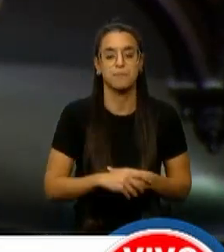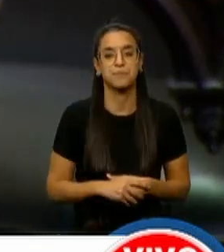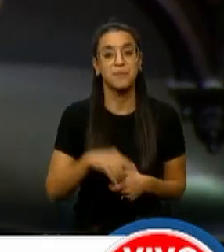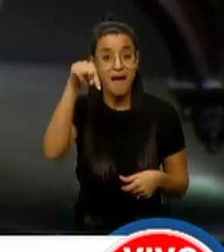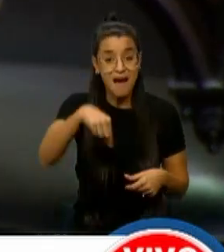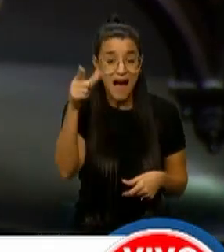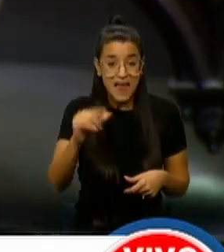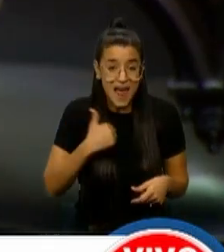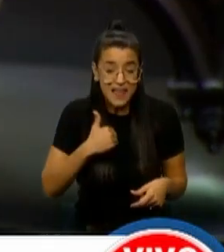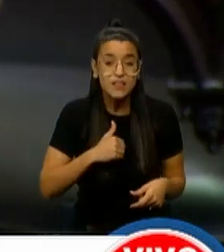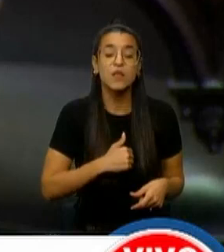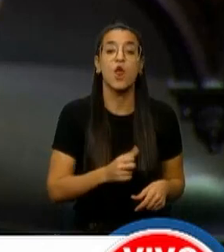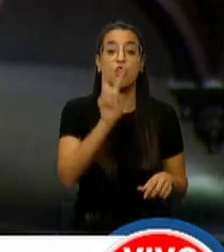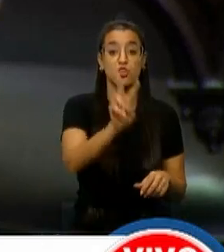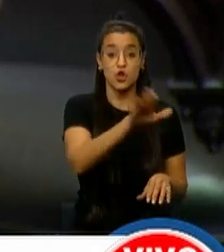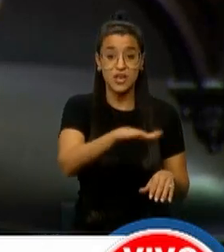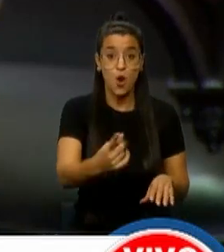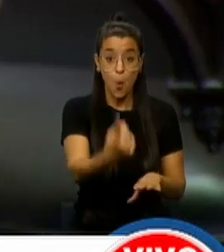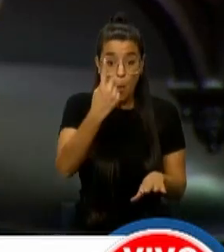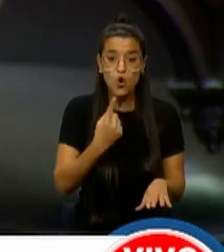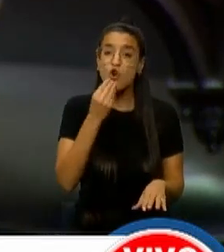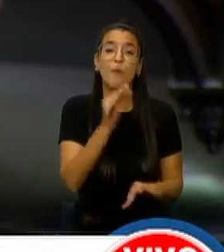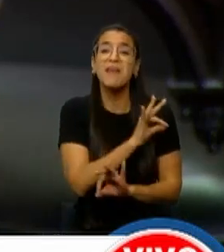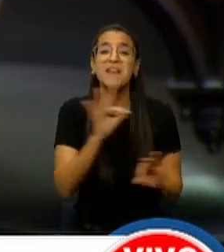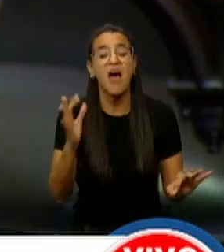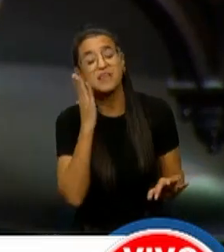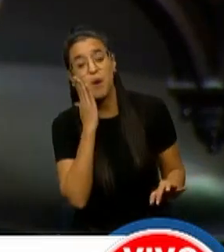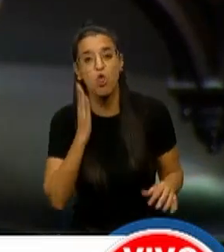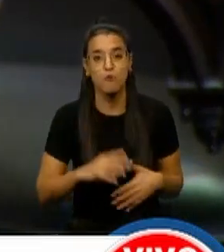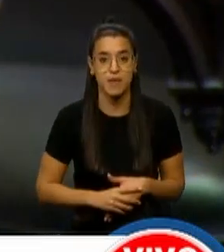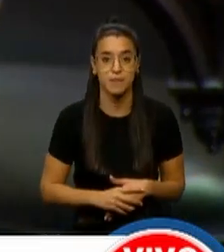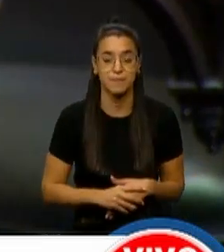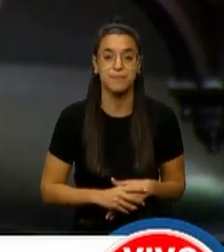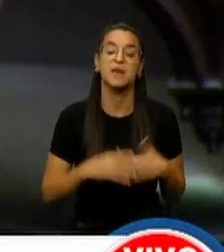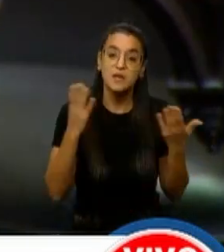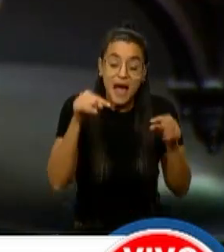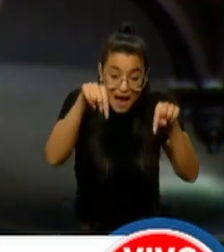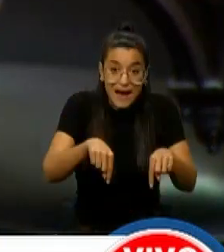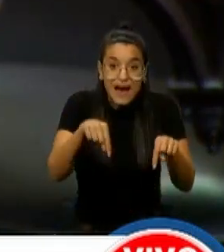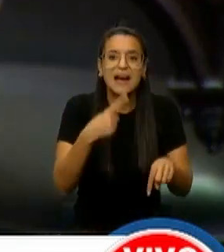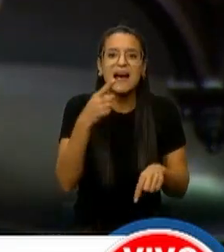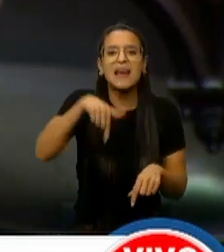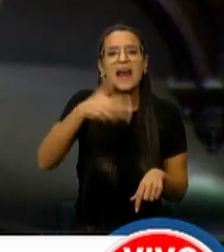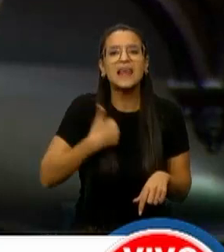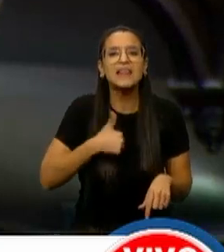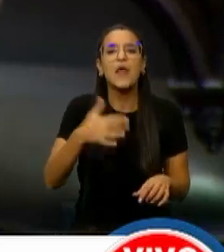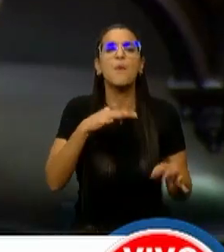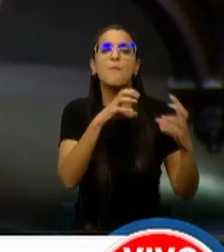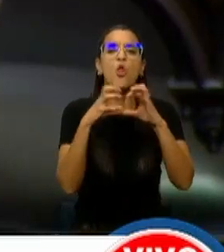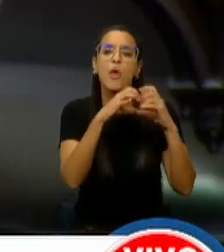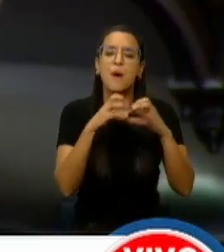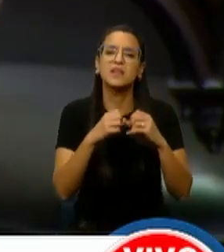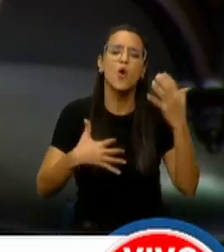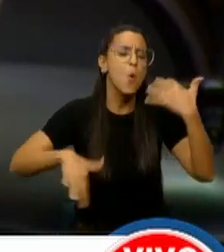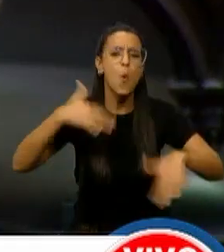Mire, en la Argentina 1 de cada 2 niños se van a dormir sin haber comido lo suficiente. En esta Argentina deberíamos debatir con